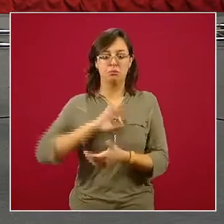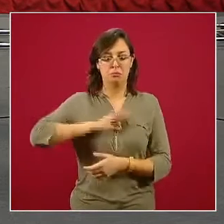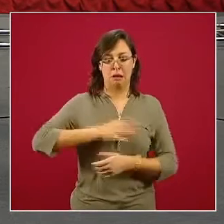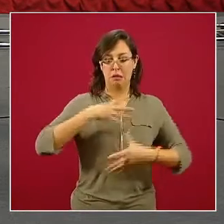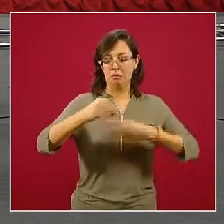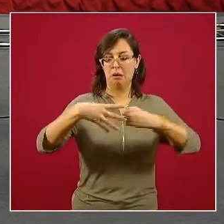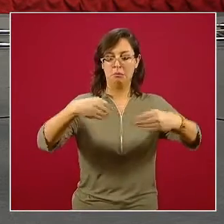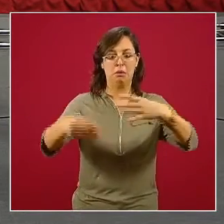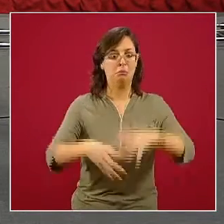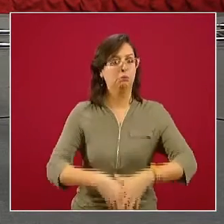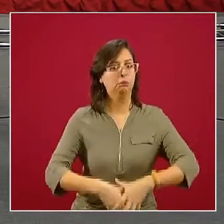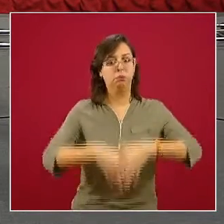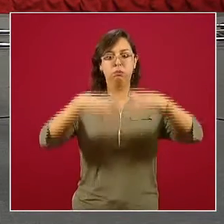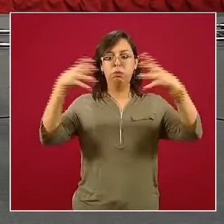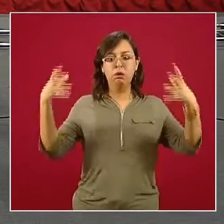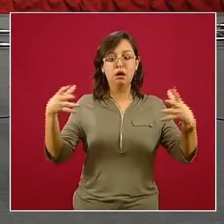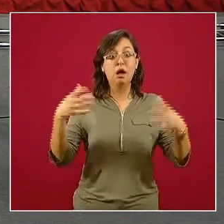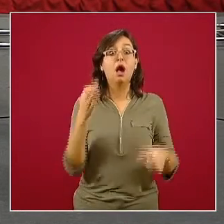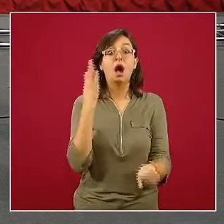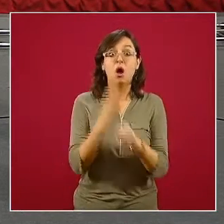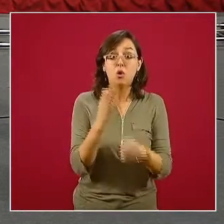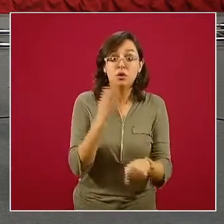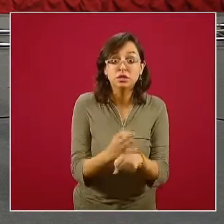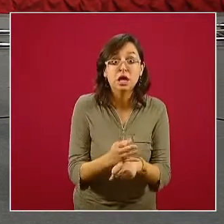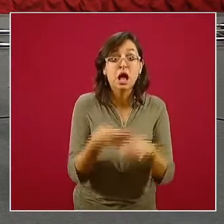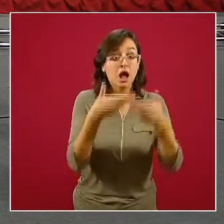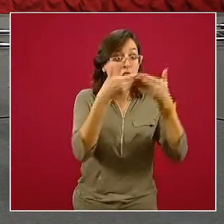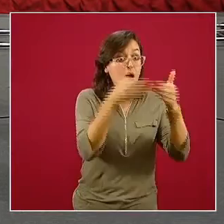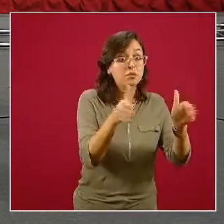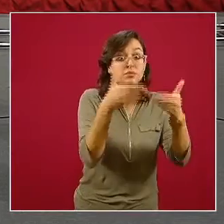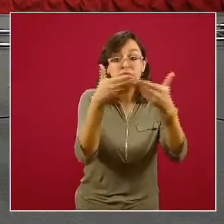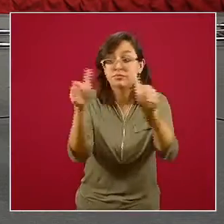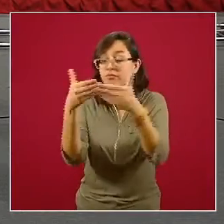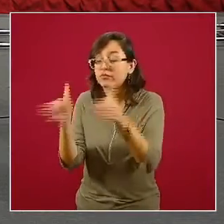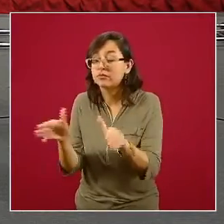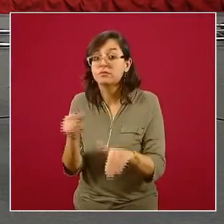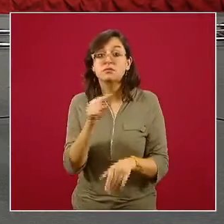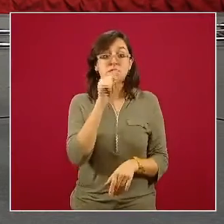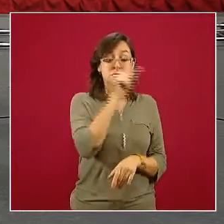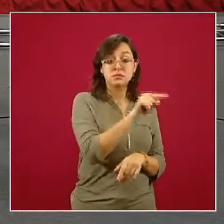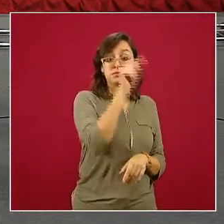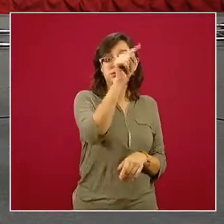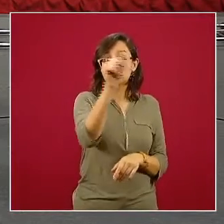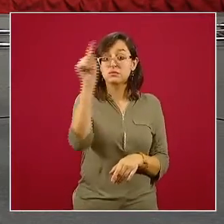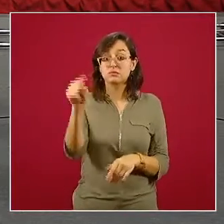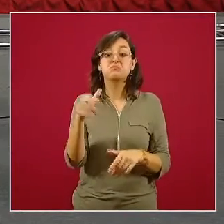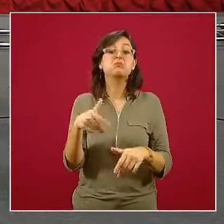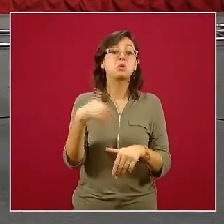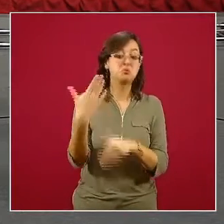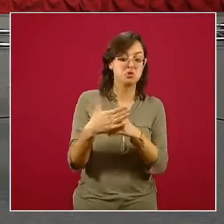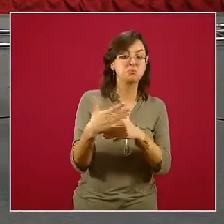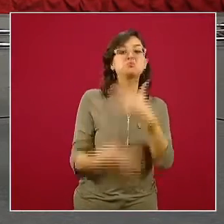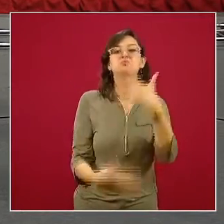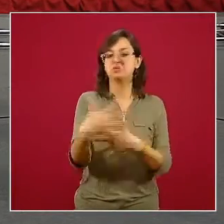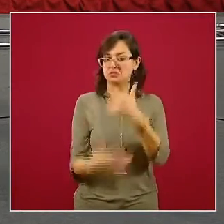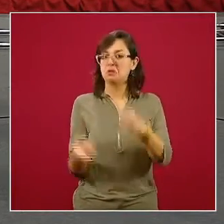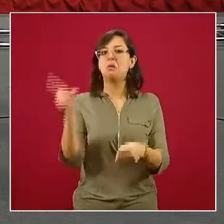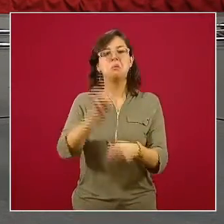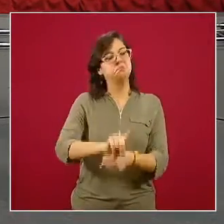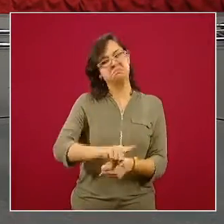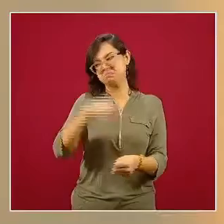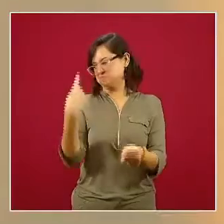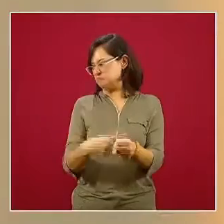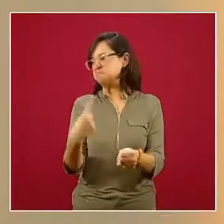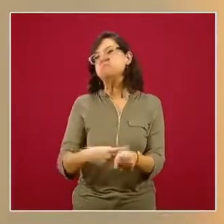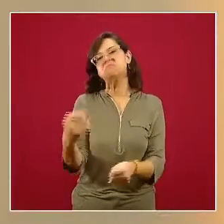la epidemia. Si hoy están abiertas actividades económicas no esenciales en esas ciudades, en 15 días esas ciudades van a tener